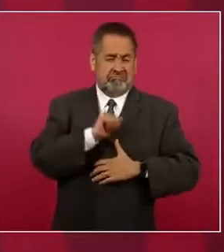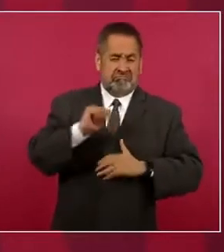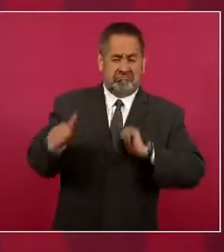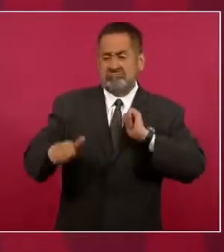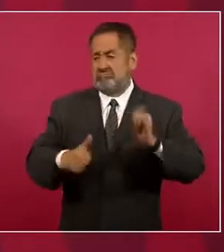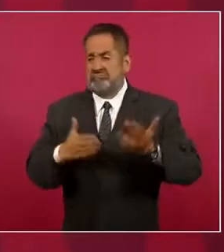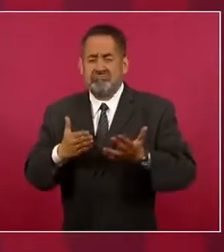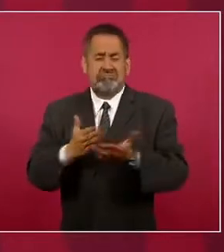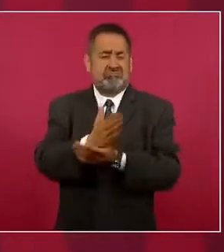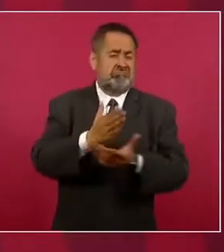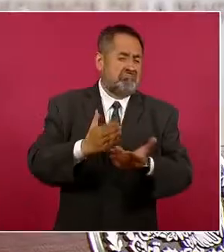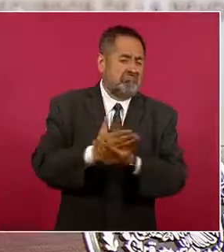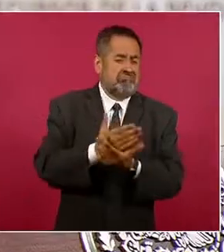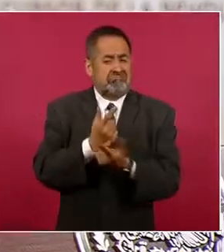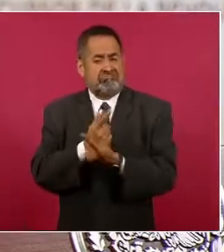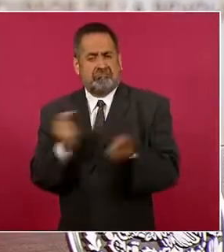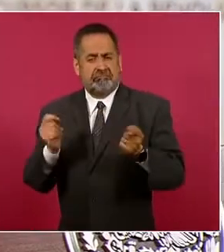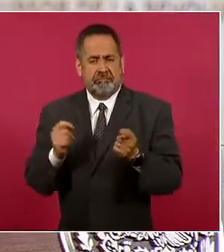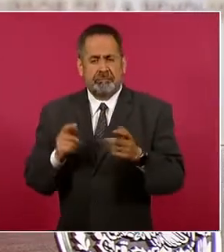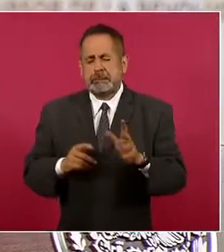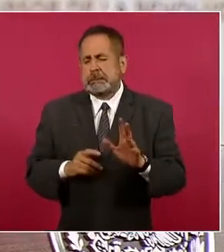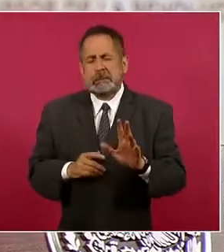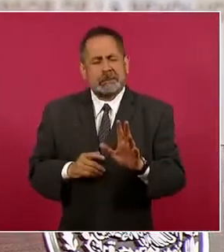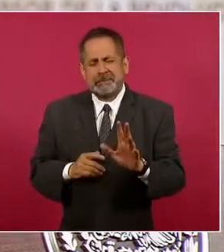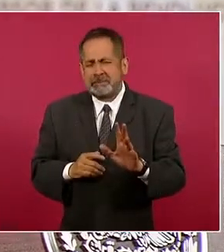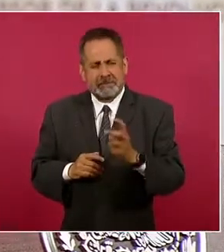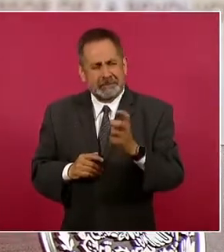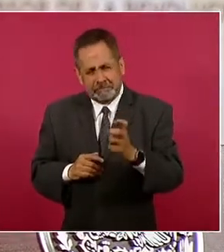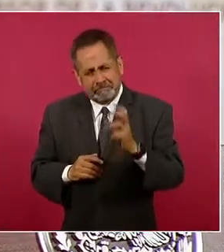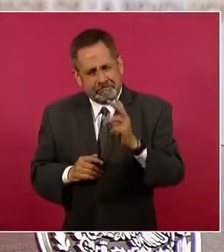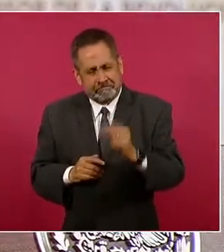escrúpulos morales, de ninguna índole,